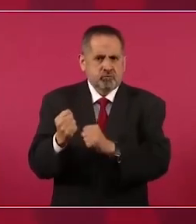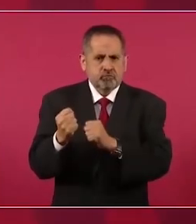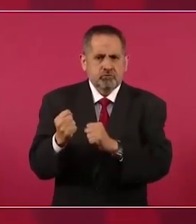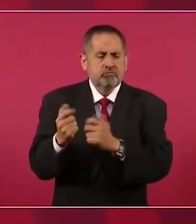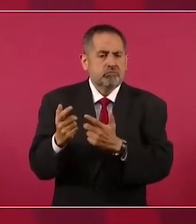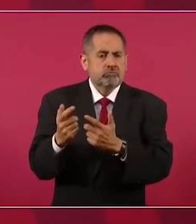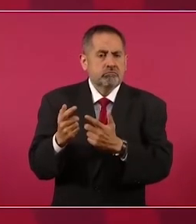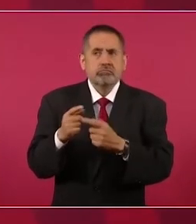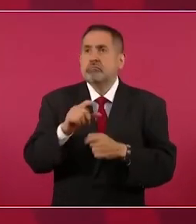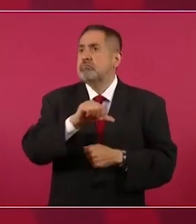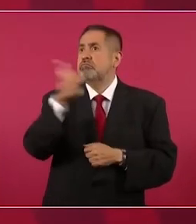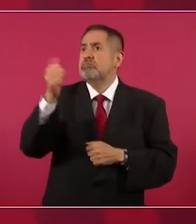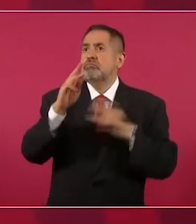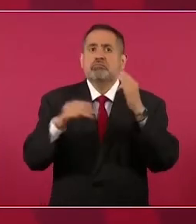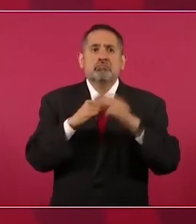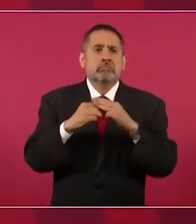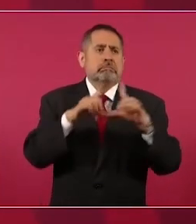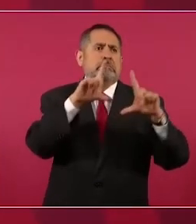menos